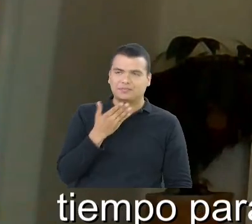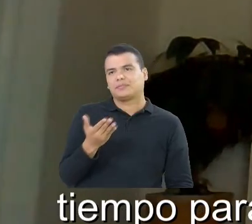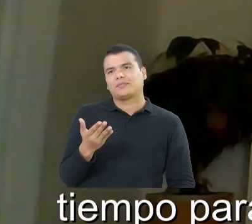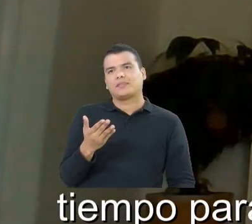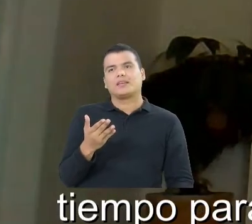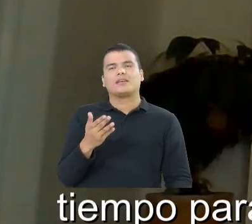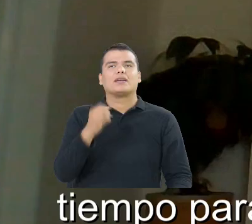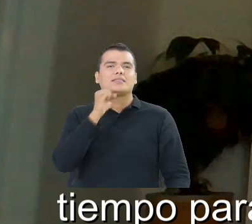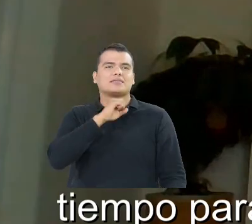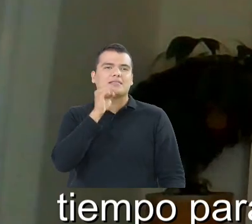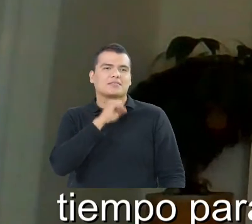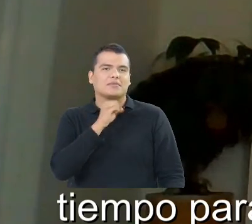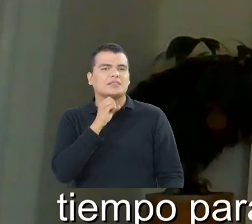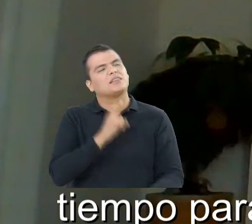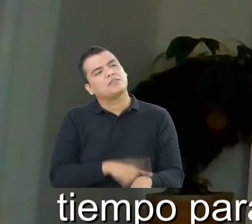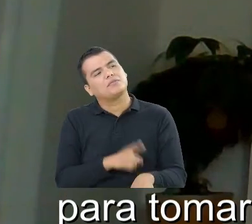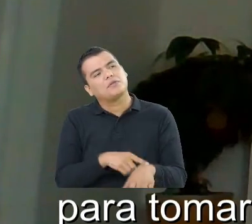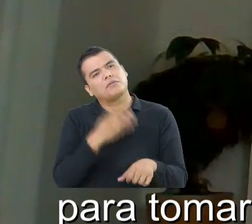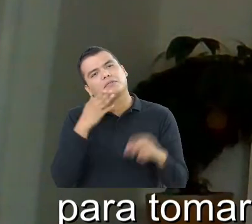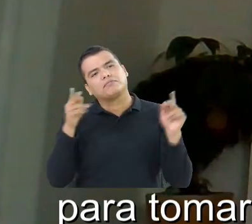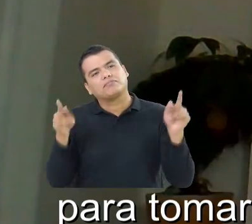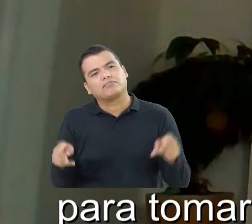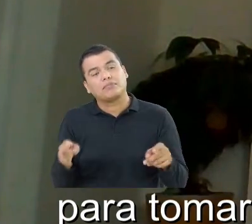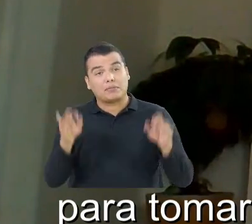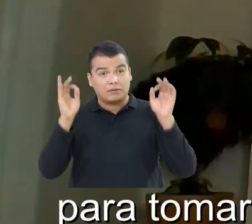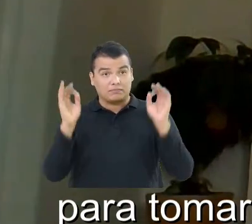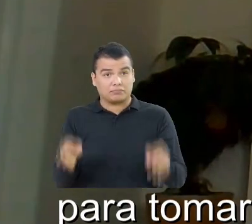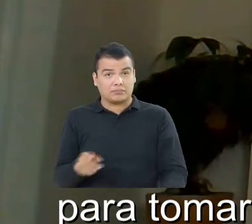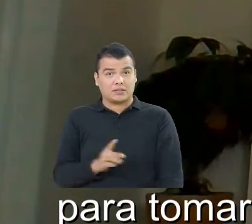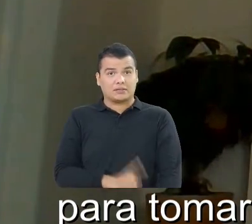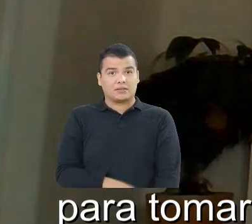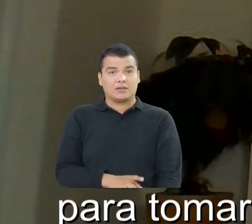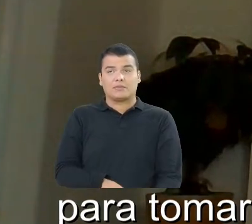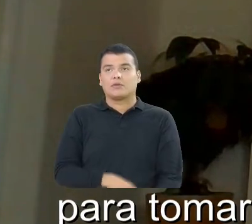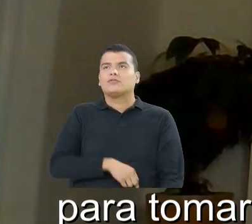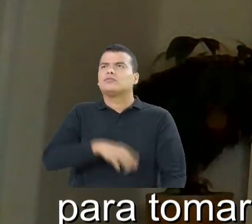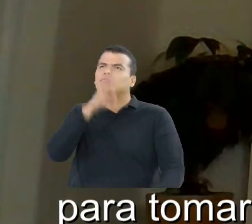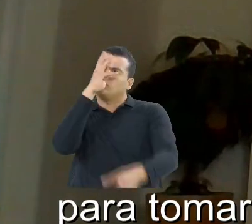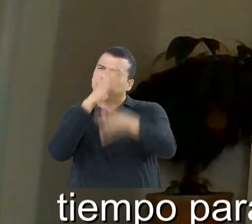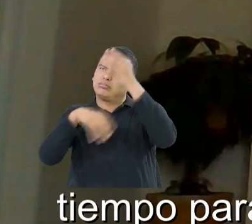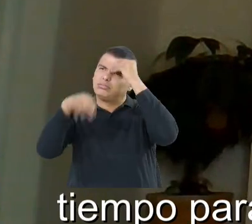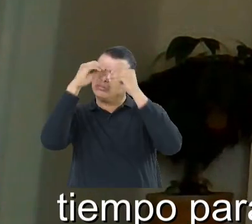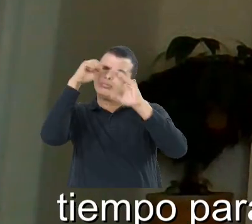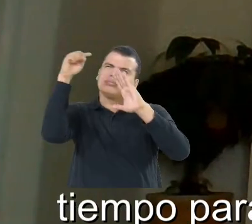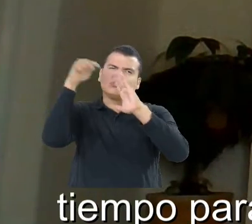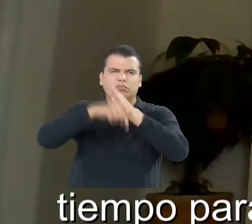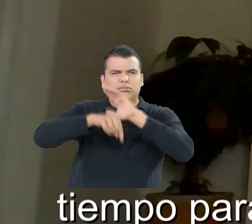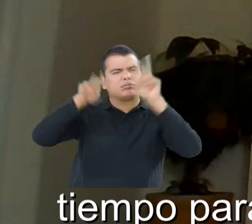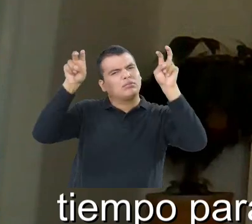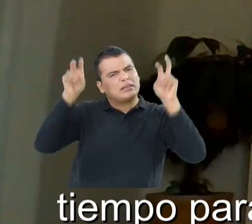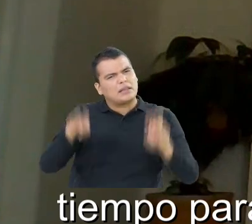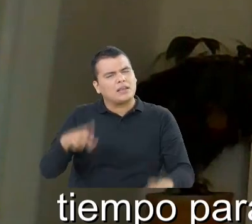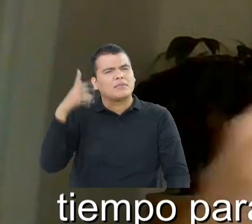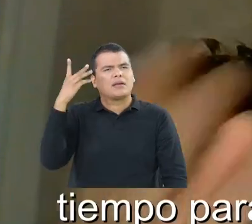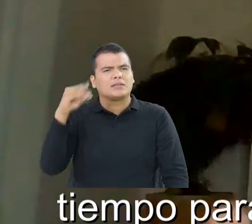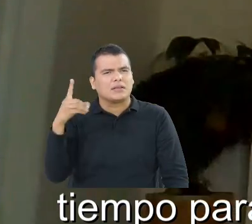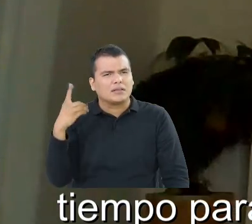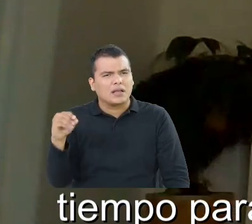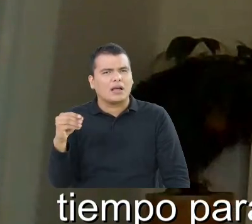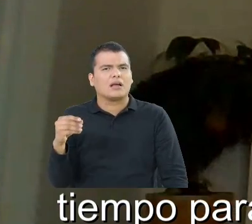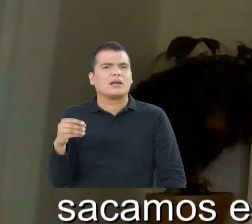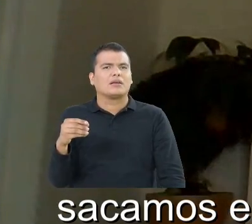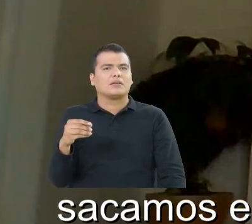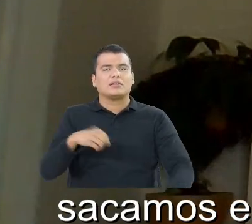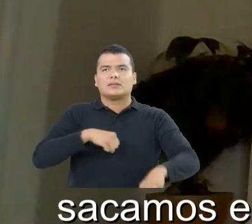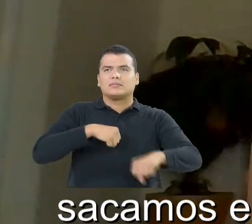para hacer pereza. Pero nunca le sacamos el tiempo a educarnos en digital, a hacer cosas por nuestra empresa, a ir a